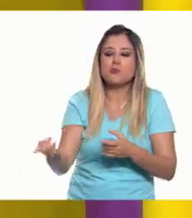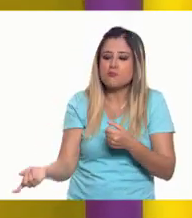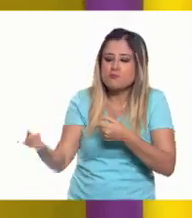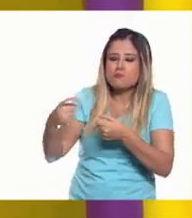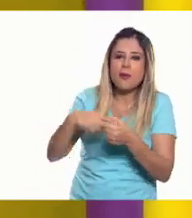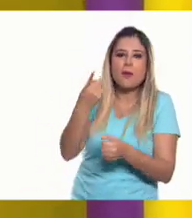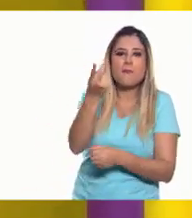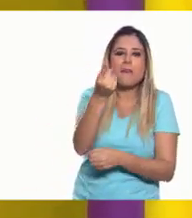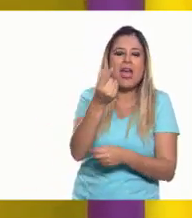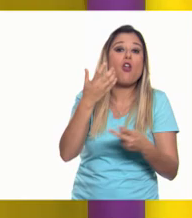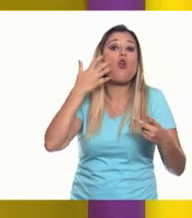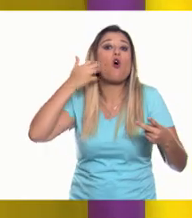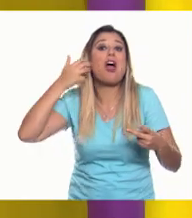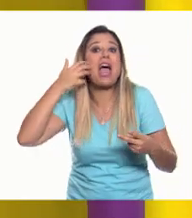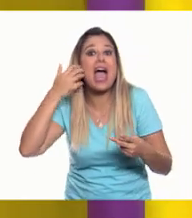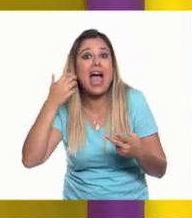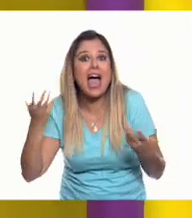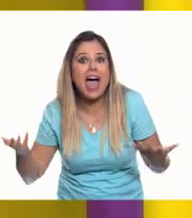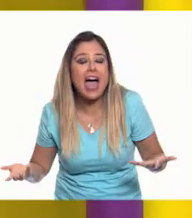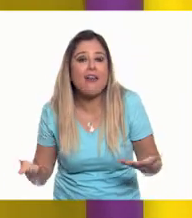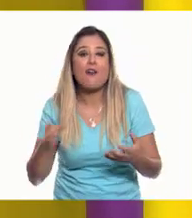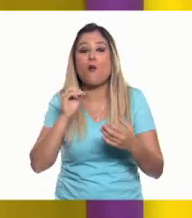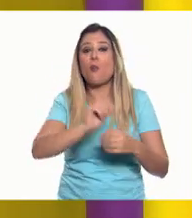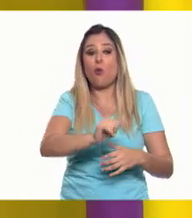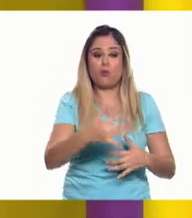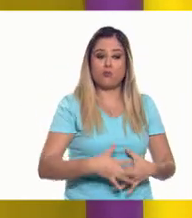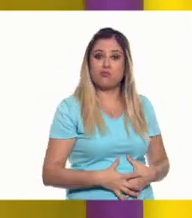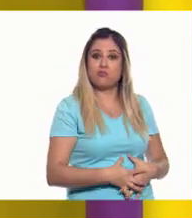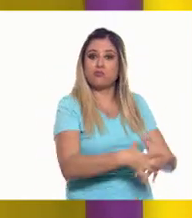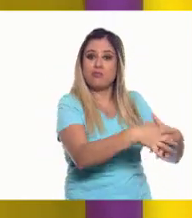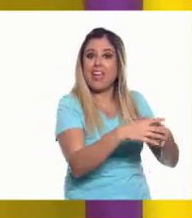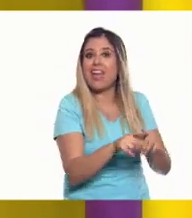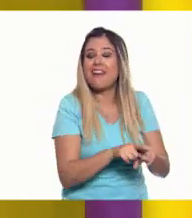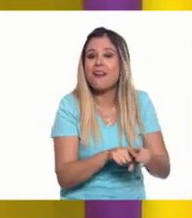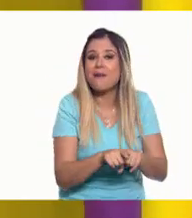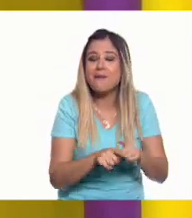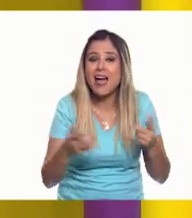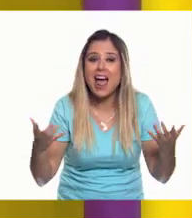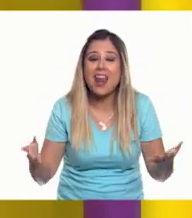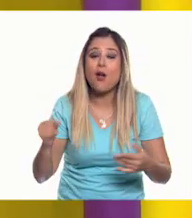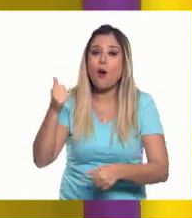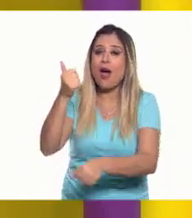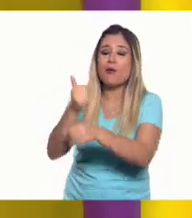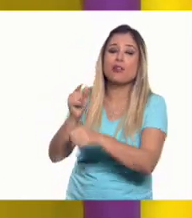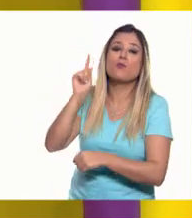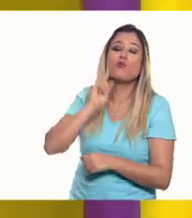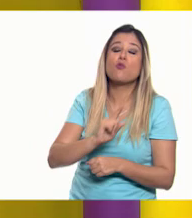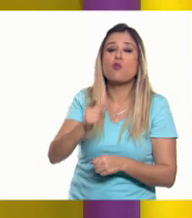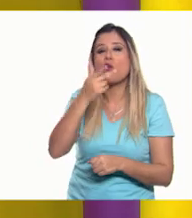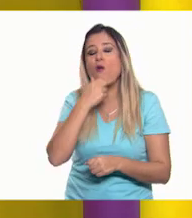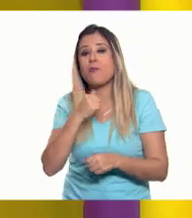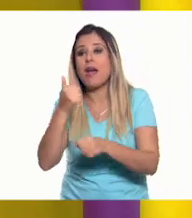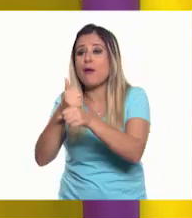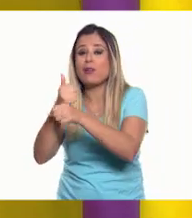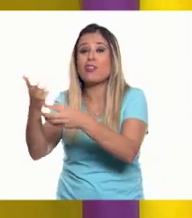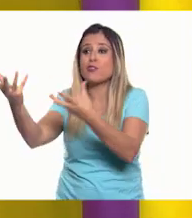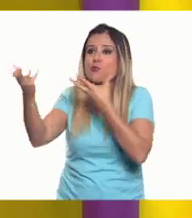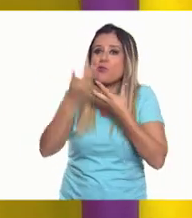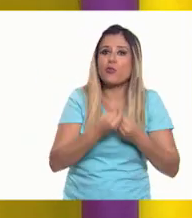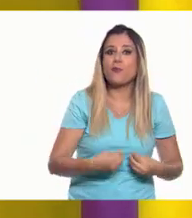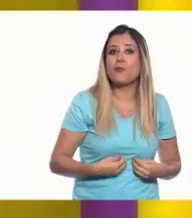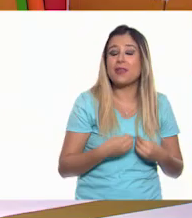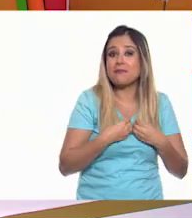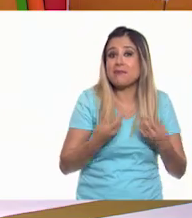un perrito, uh-huh. un gato. O que tengamos otro hermanito, uh-huh. o que tal vez abuelita o abuelito, o los dos se vayan a vivir con